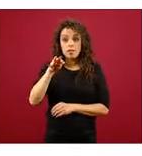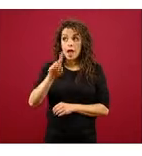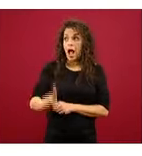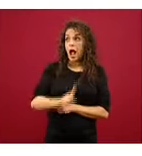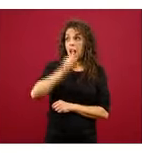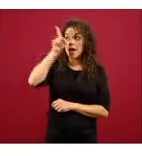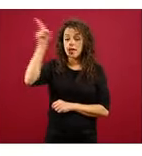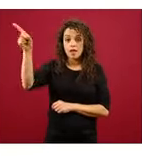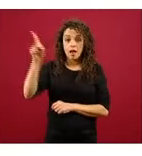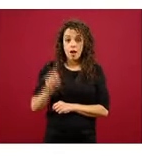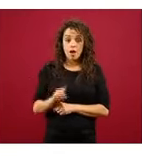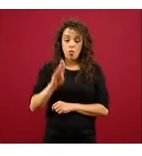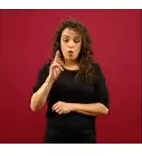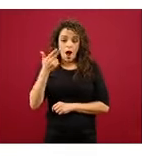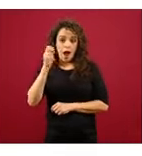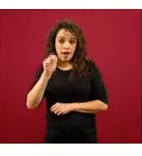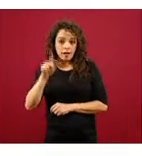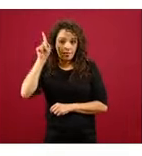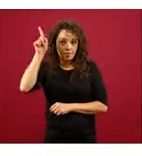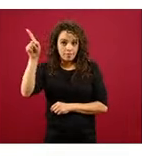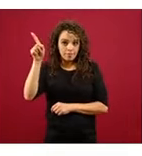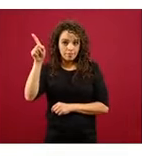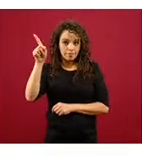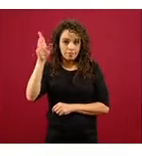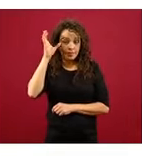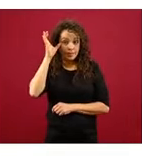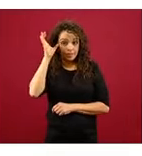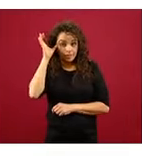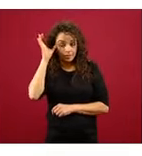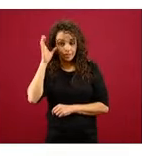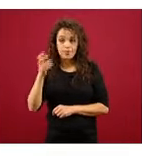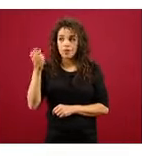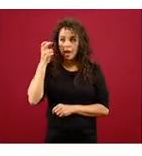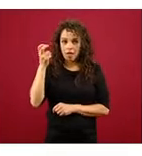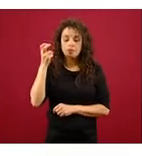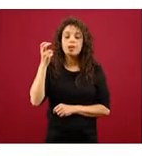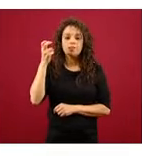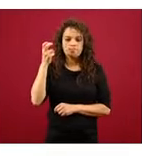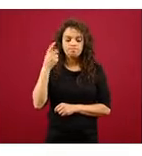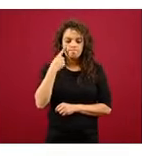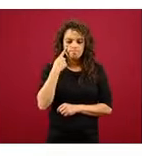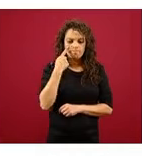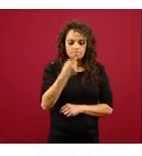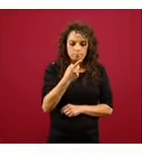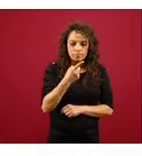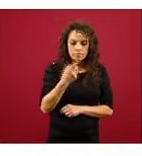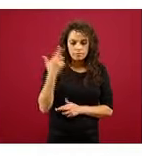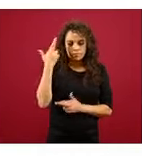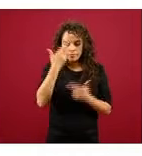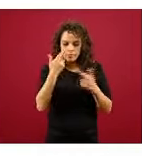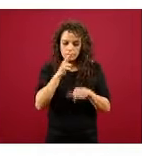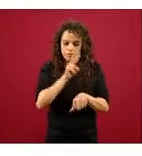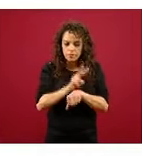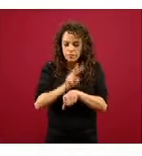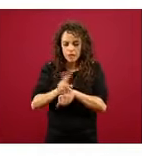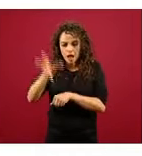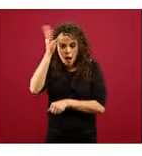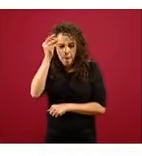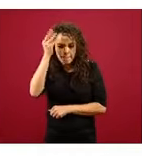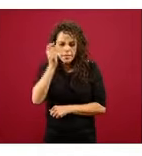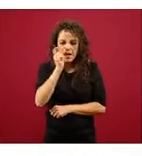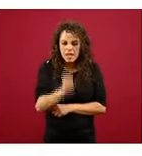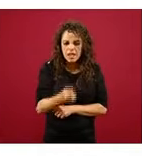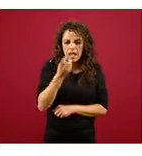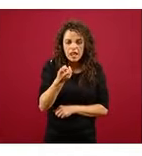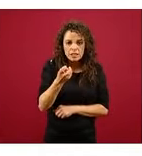Wuhan y que hemos estado dando seguimiento y aprendiendo de este virus conforme ha pasado el tiempo. ¿Qué es lo importante? Pues hemos ya